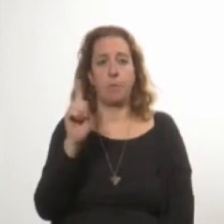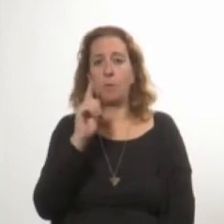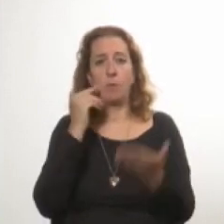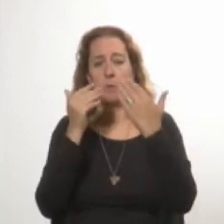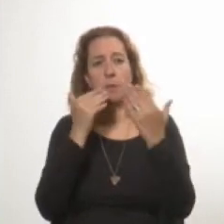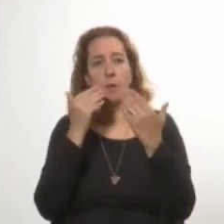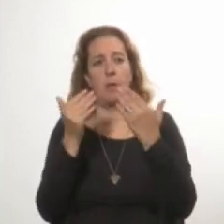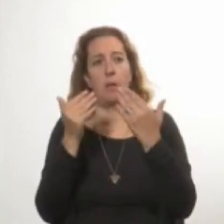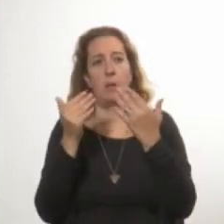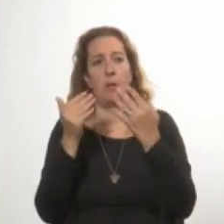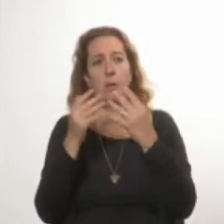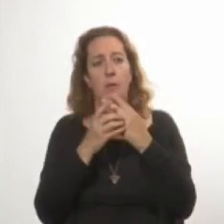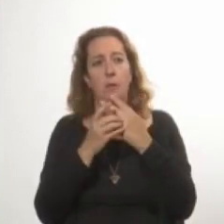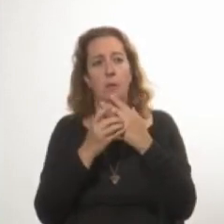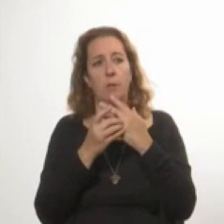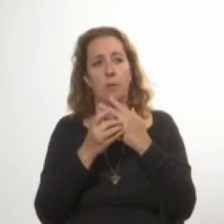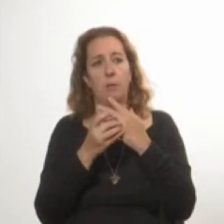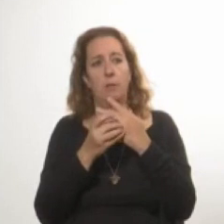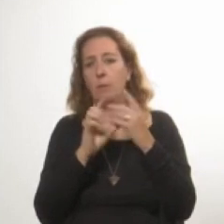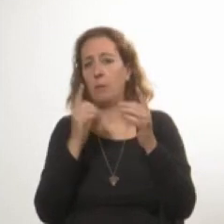hablando para